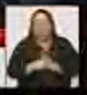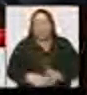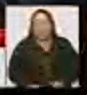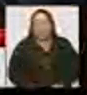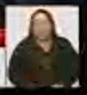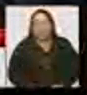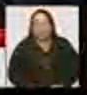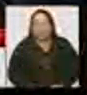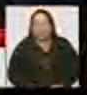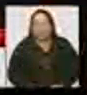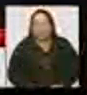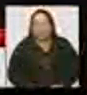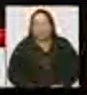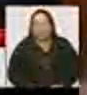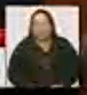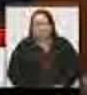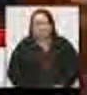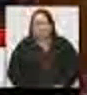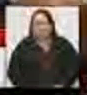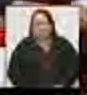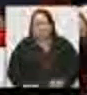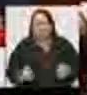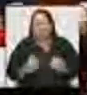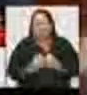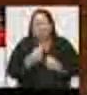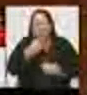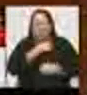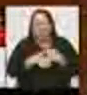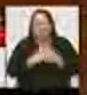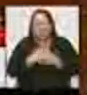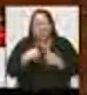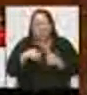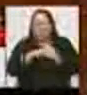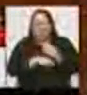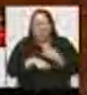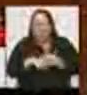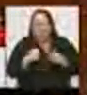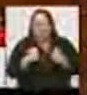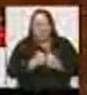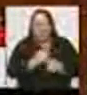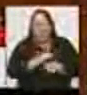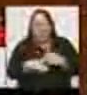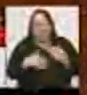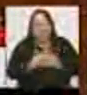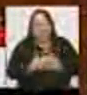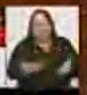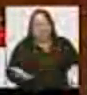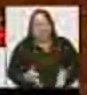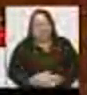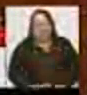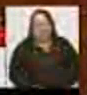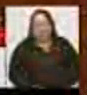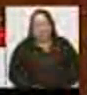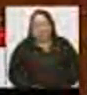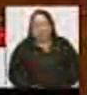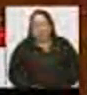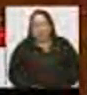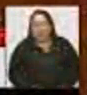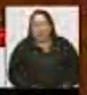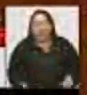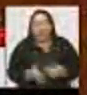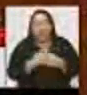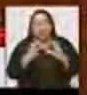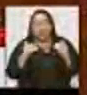ley. Podemos afirmar que lo que afecta a las mujeres en nuestro país nos afecta a todos. Y para cerrar las